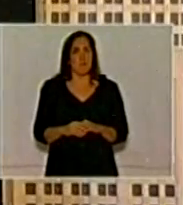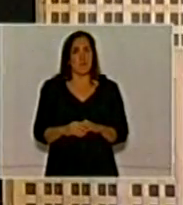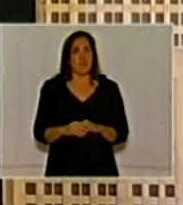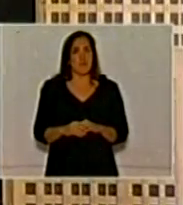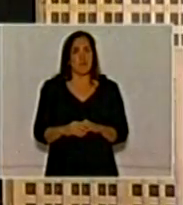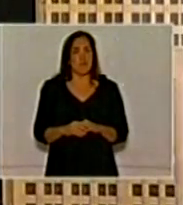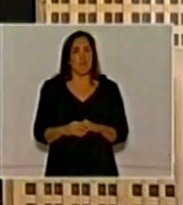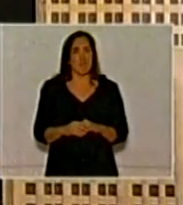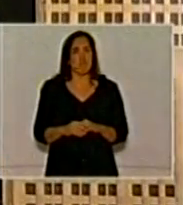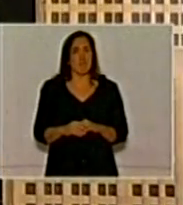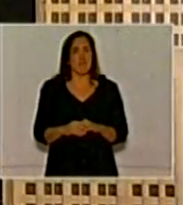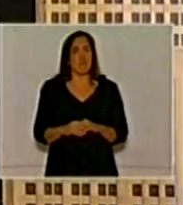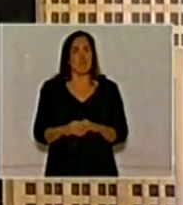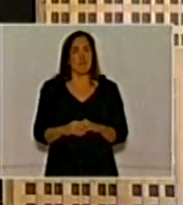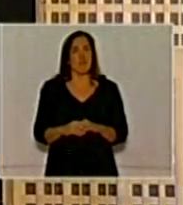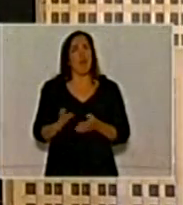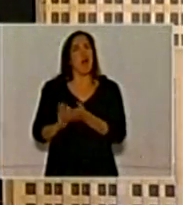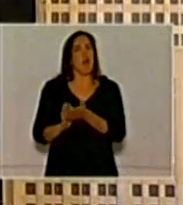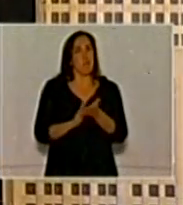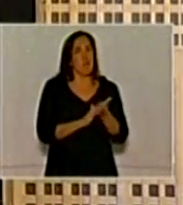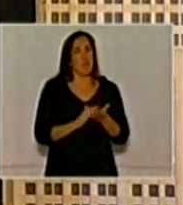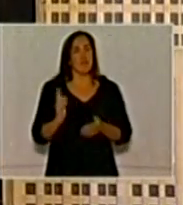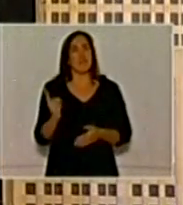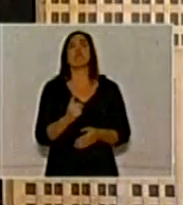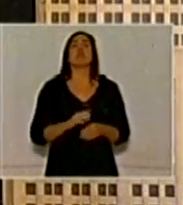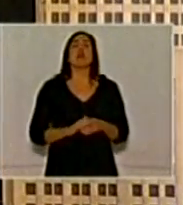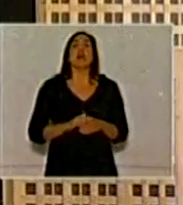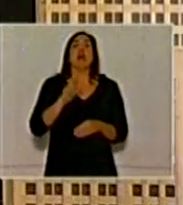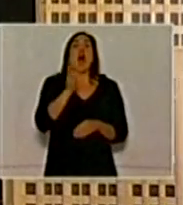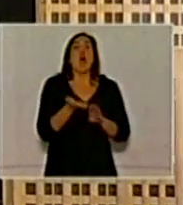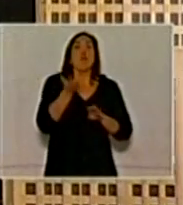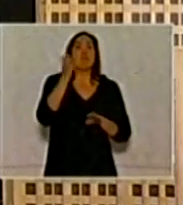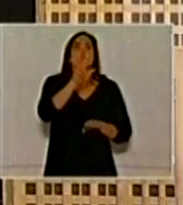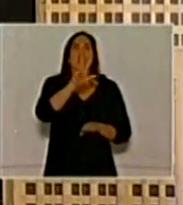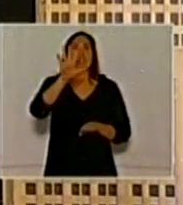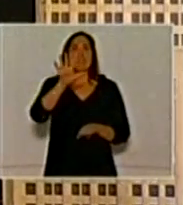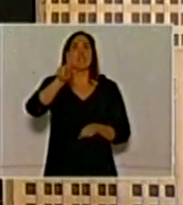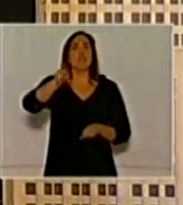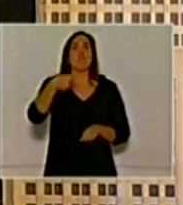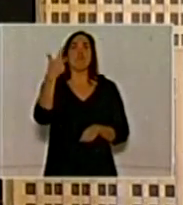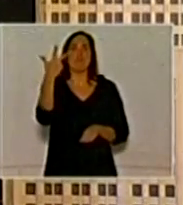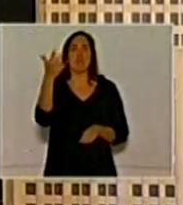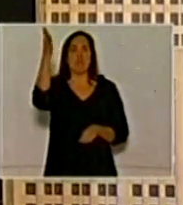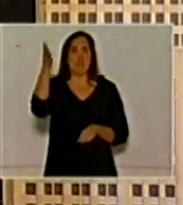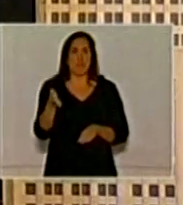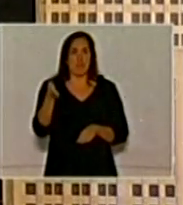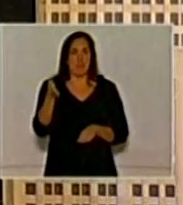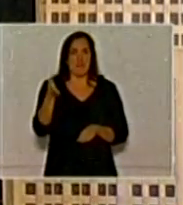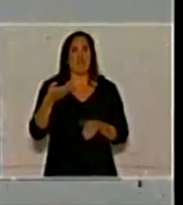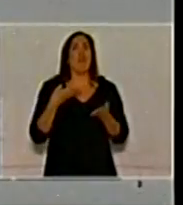Un aumento del 35,3%,